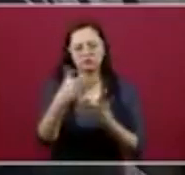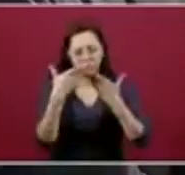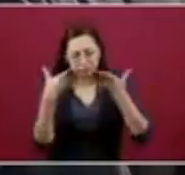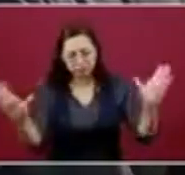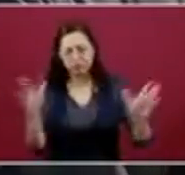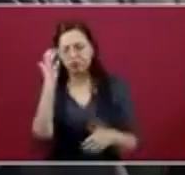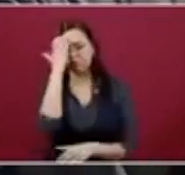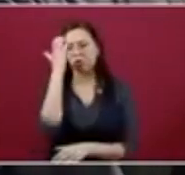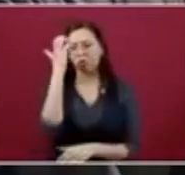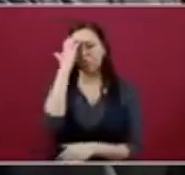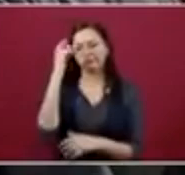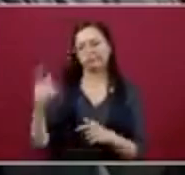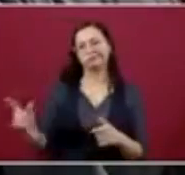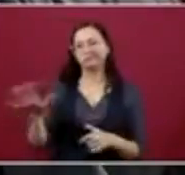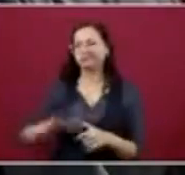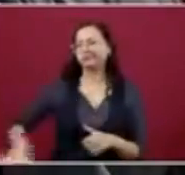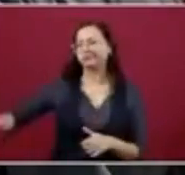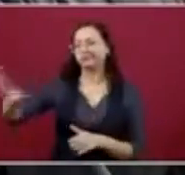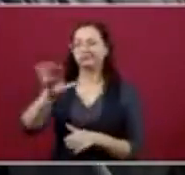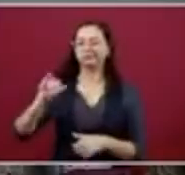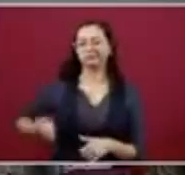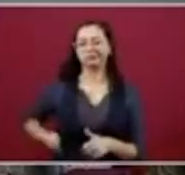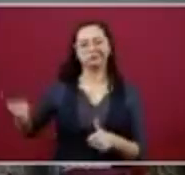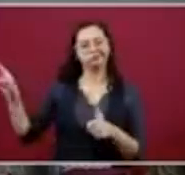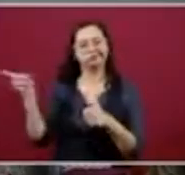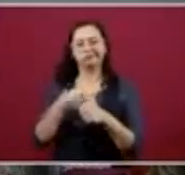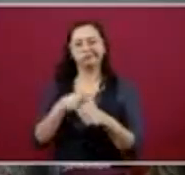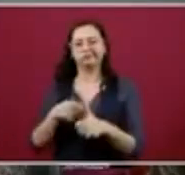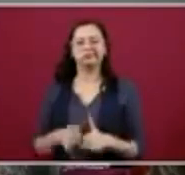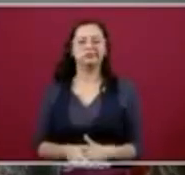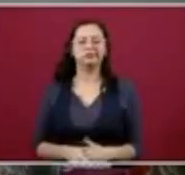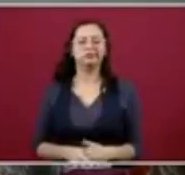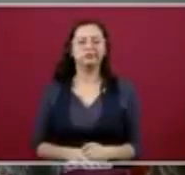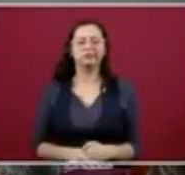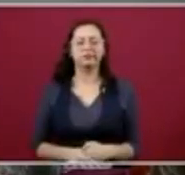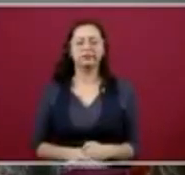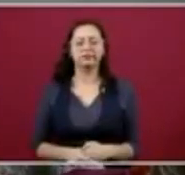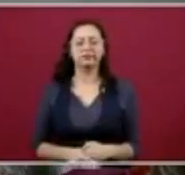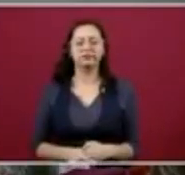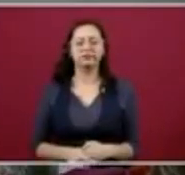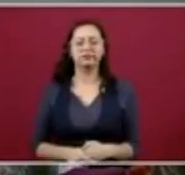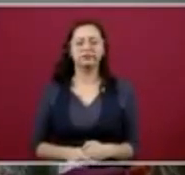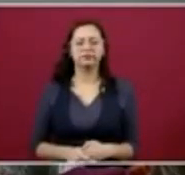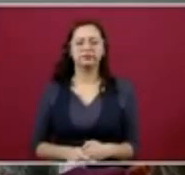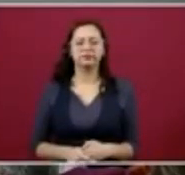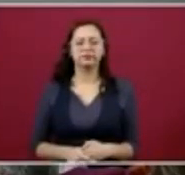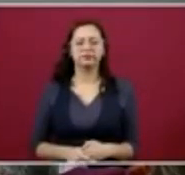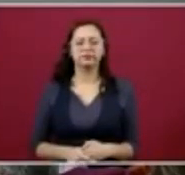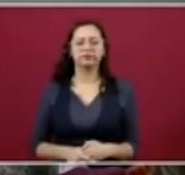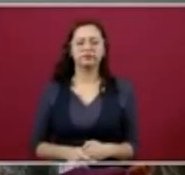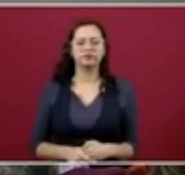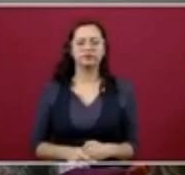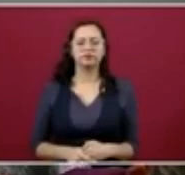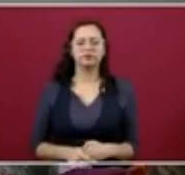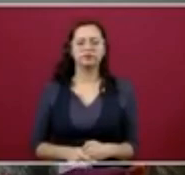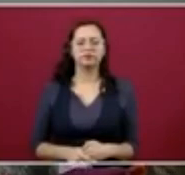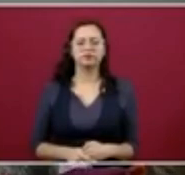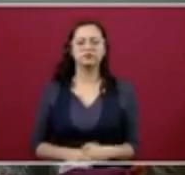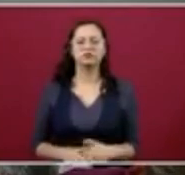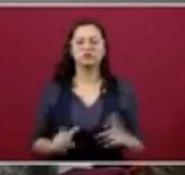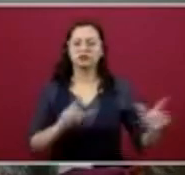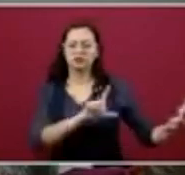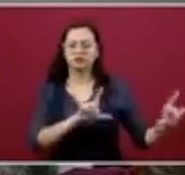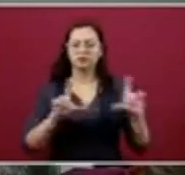interés público superior. Pueden pasar a la siguiente. Lo que no se había concretado, que es